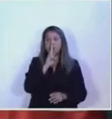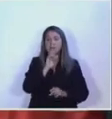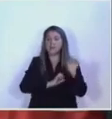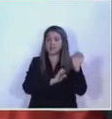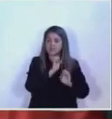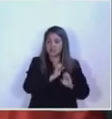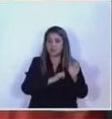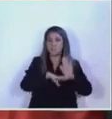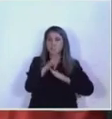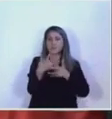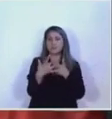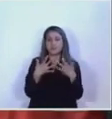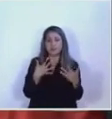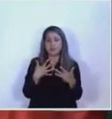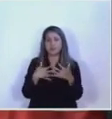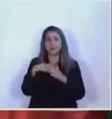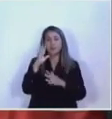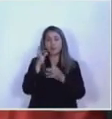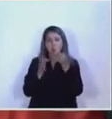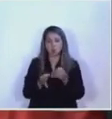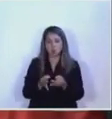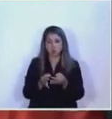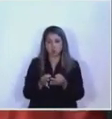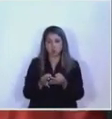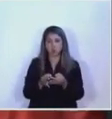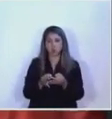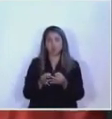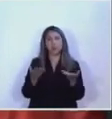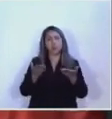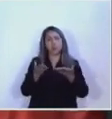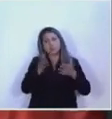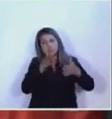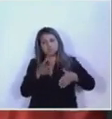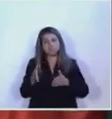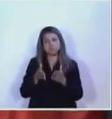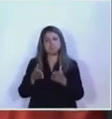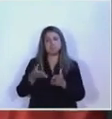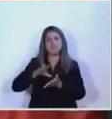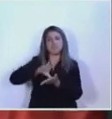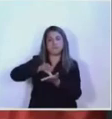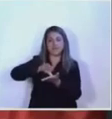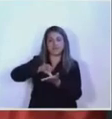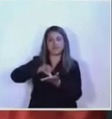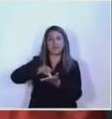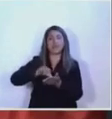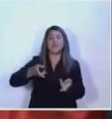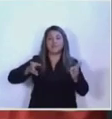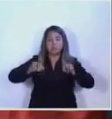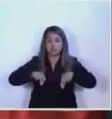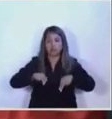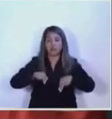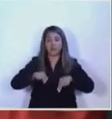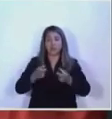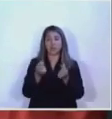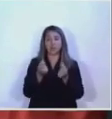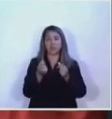más transparente y más justo. ¿Cómo direccionamos nuestra patria hacia una reactivación que